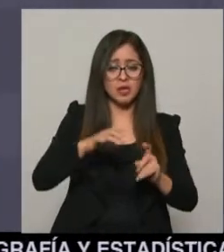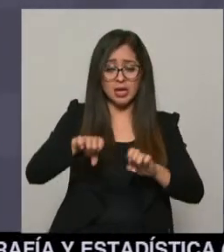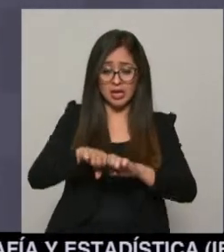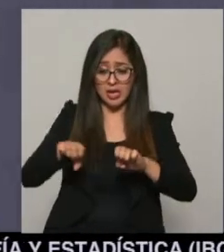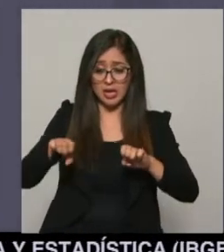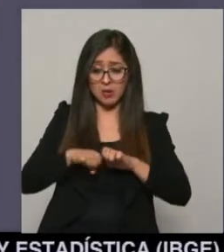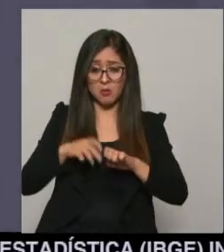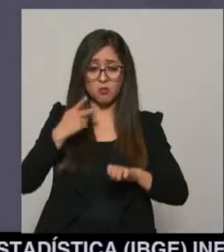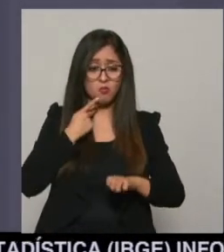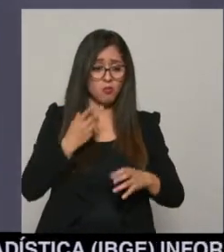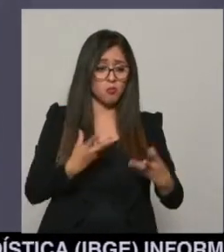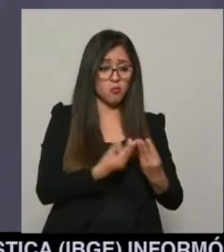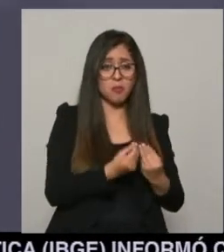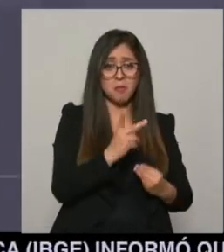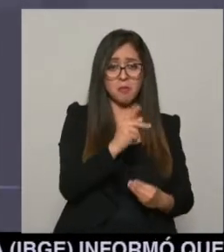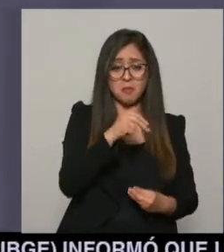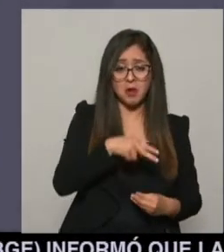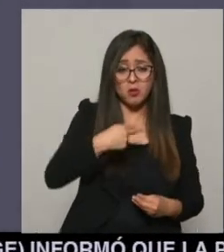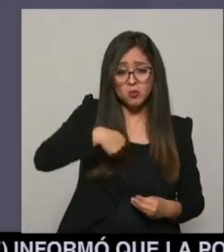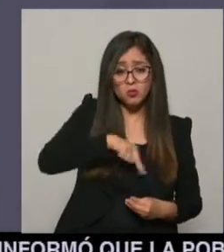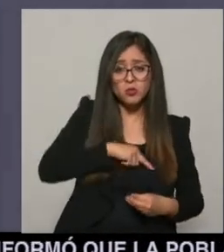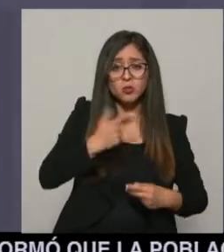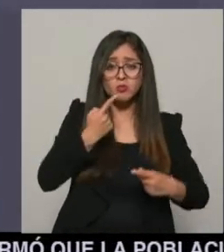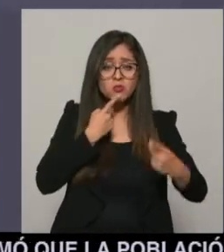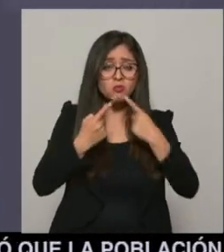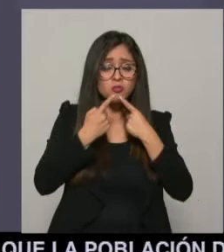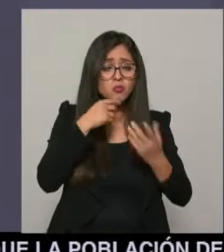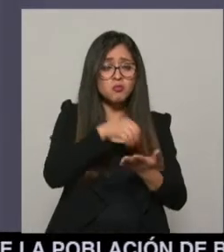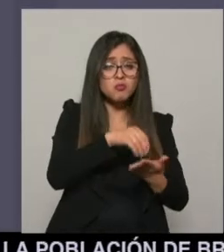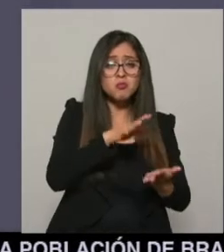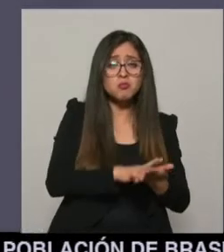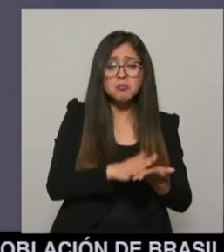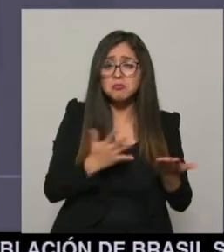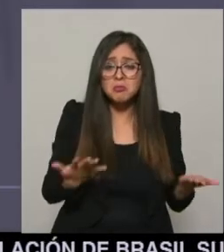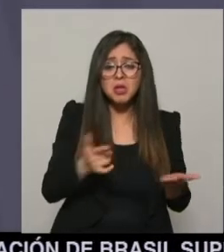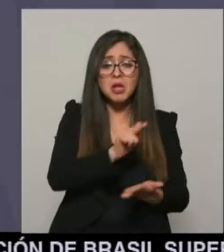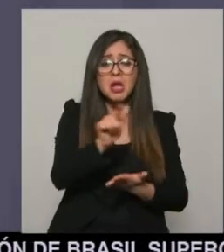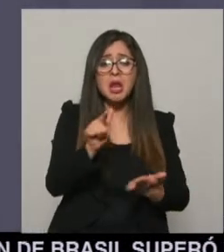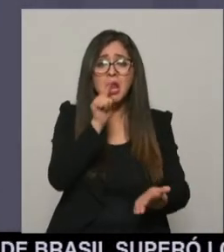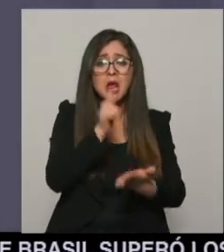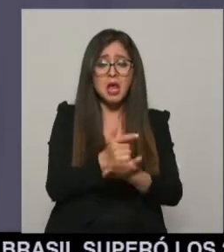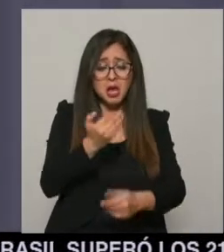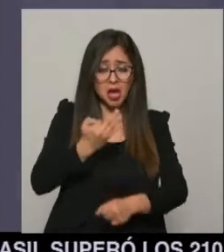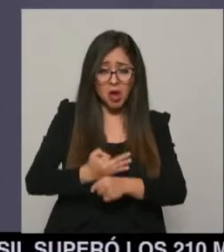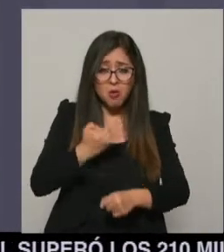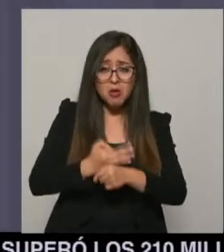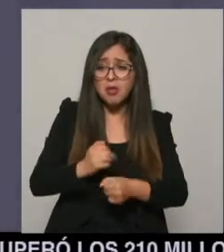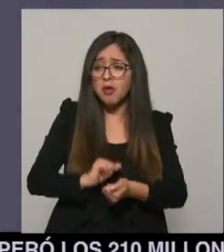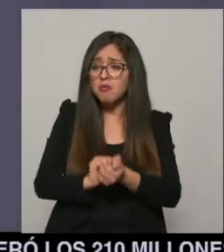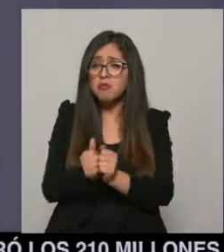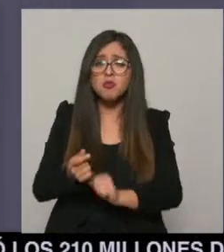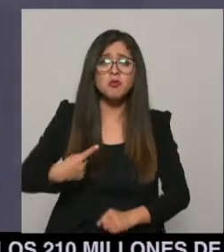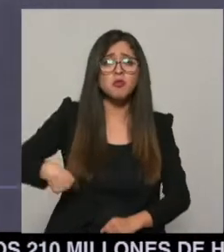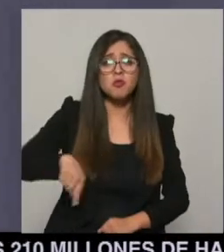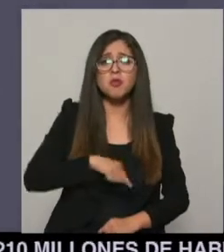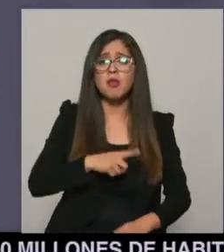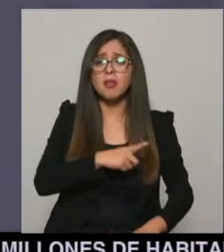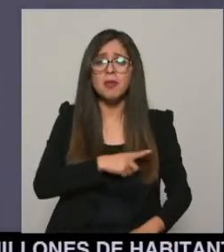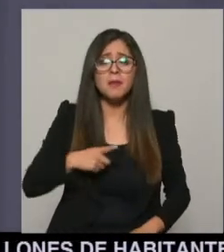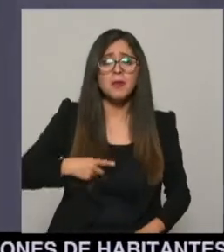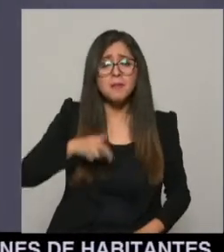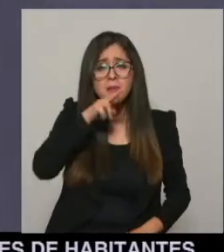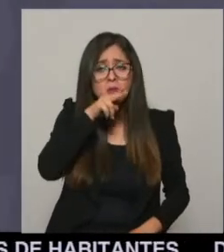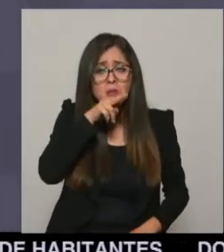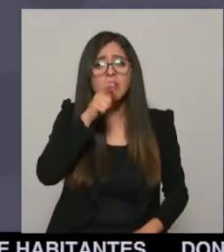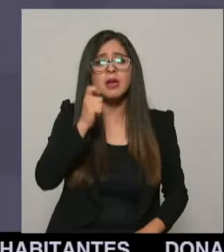para mejorar en el pleno el dictamen, hubiéramos tenido una ley de verdad para preocuparnos. ¿Dónde? Vamos a tener un